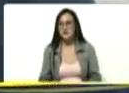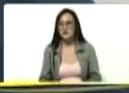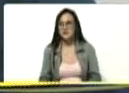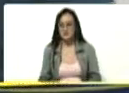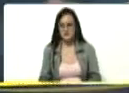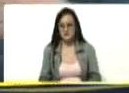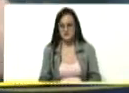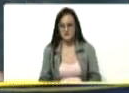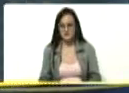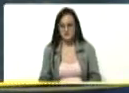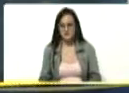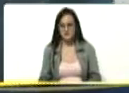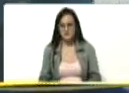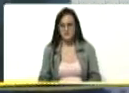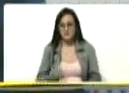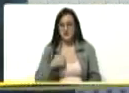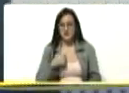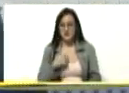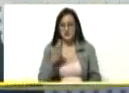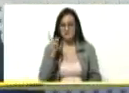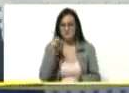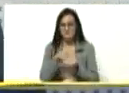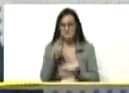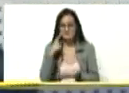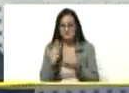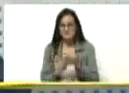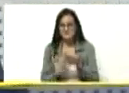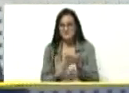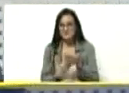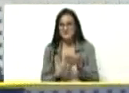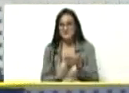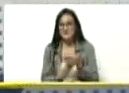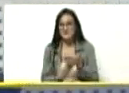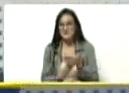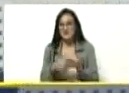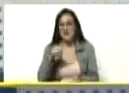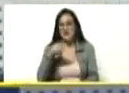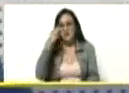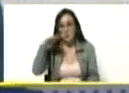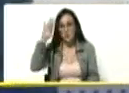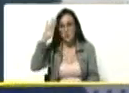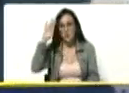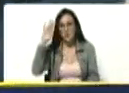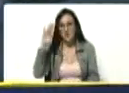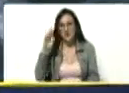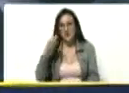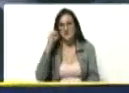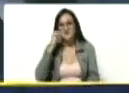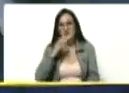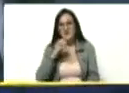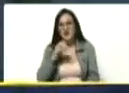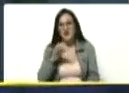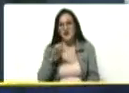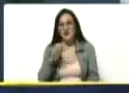y tuve el privilegio de estar aquí en La Habana y que Fidel me mandó a